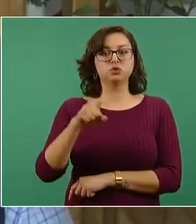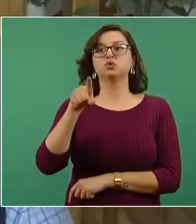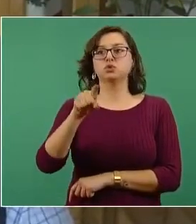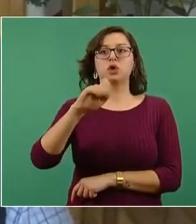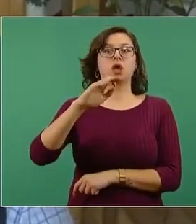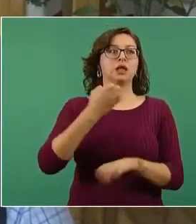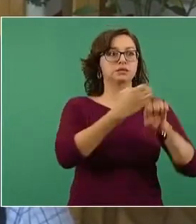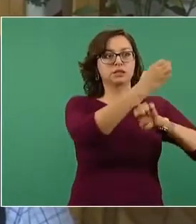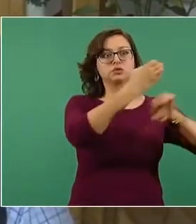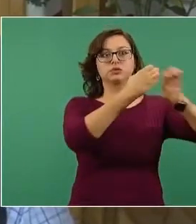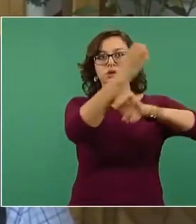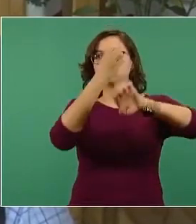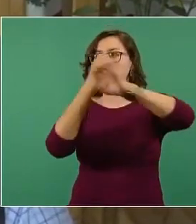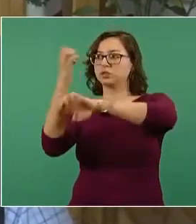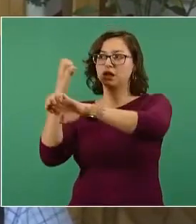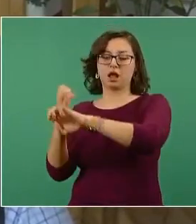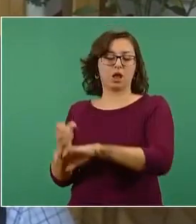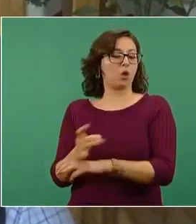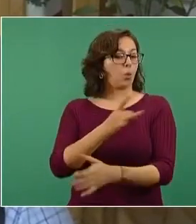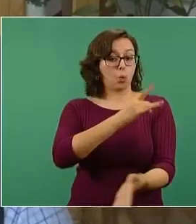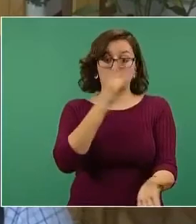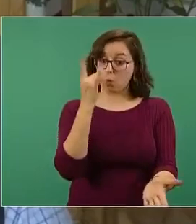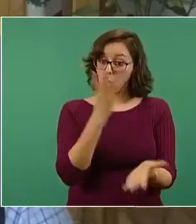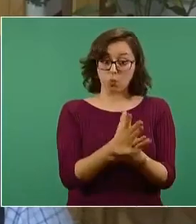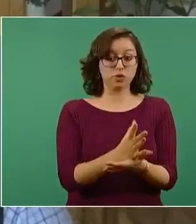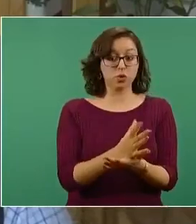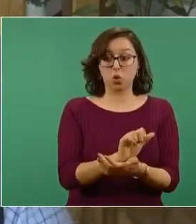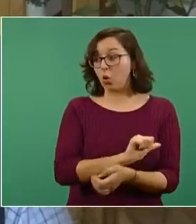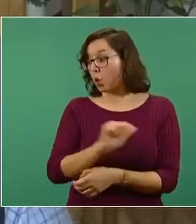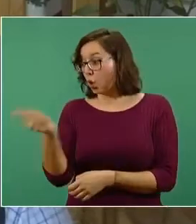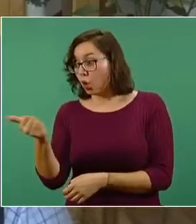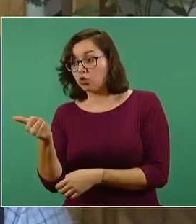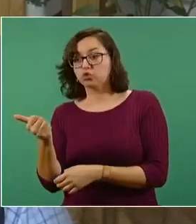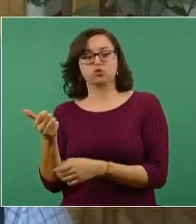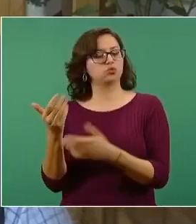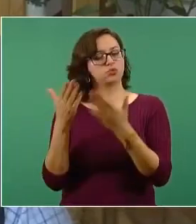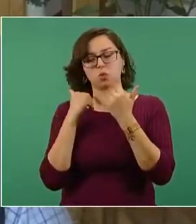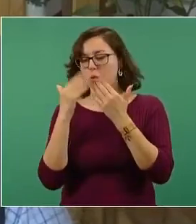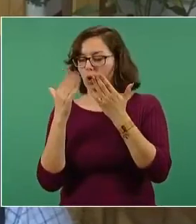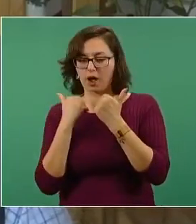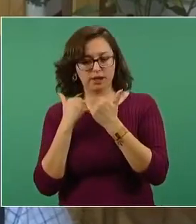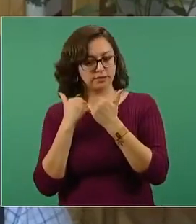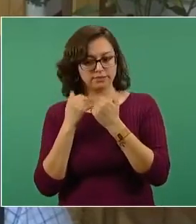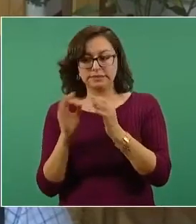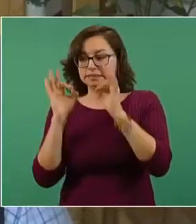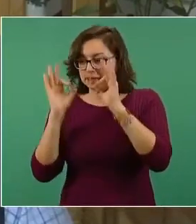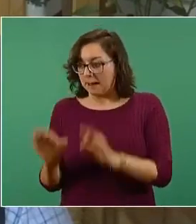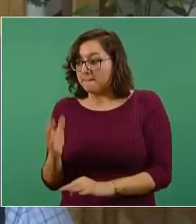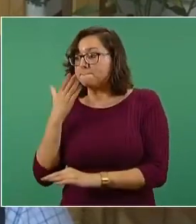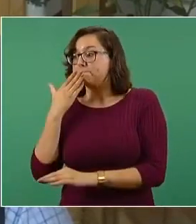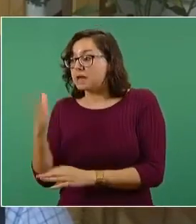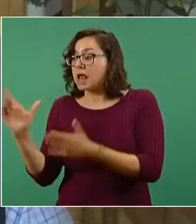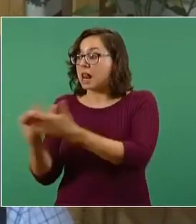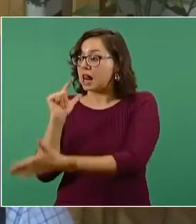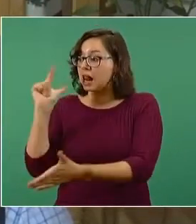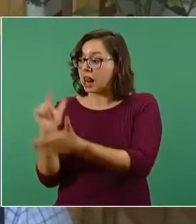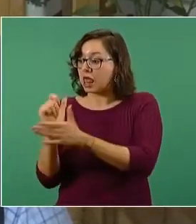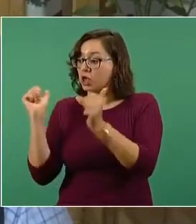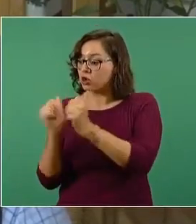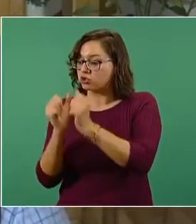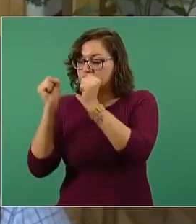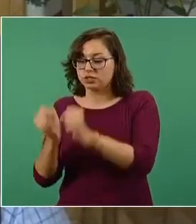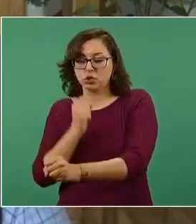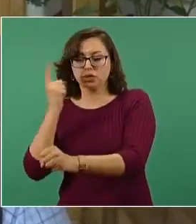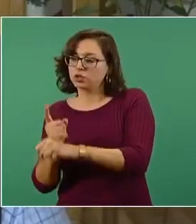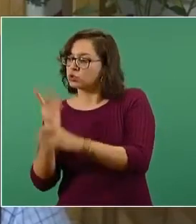federativas y que es la única manera que de manera legal, pero más importante, de manera segura, la población